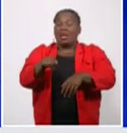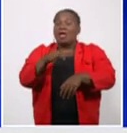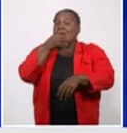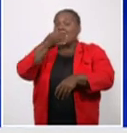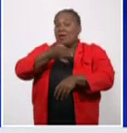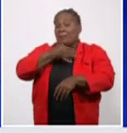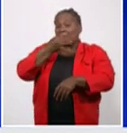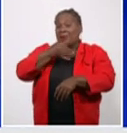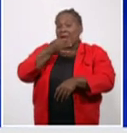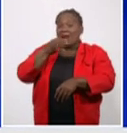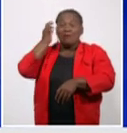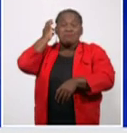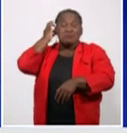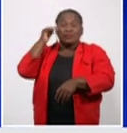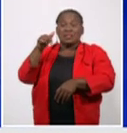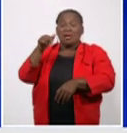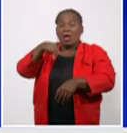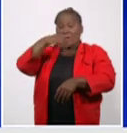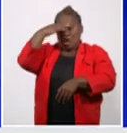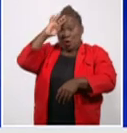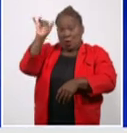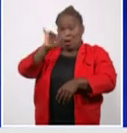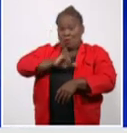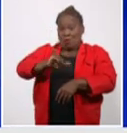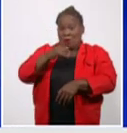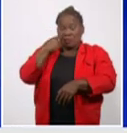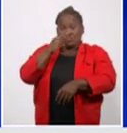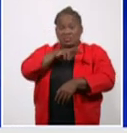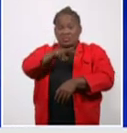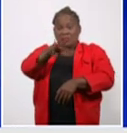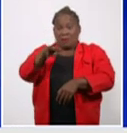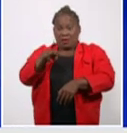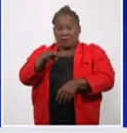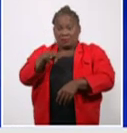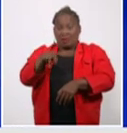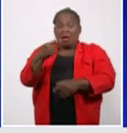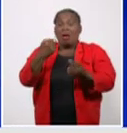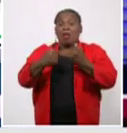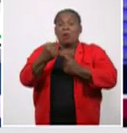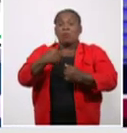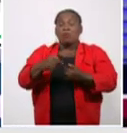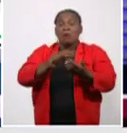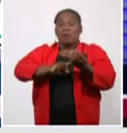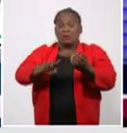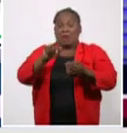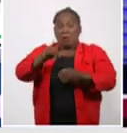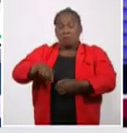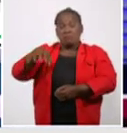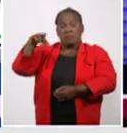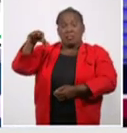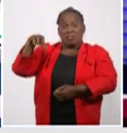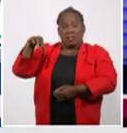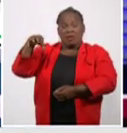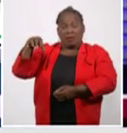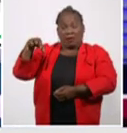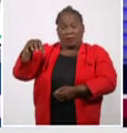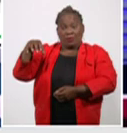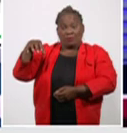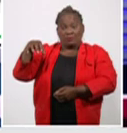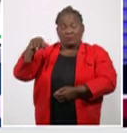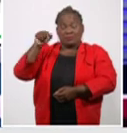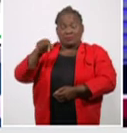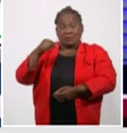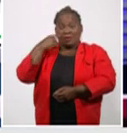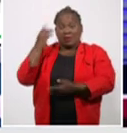muchísimo en algunos territorios con alta incidencia. Hoy Pinar del Río marcaba también la estadística y a propósito, doctor, tenemos